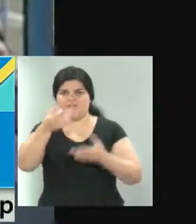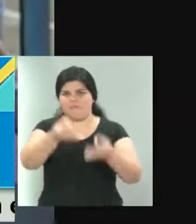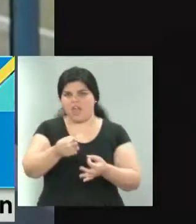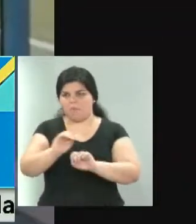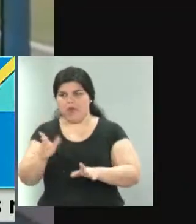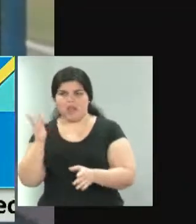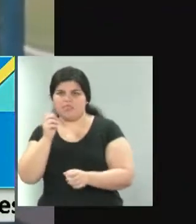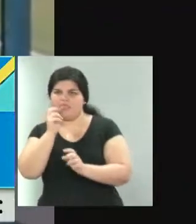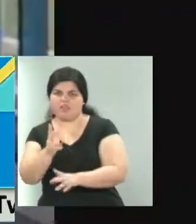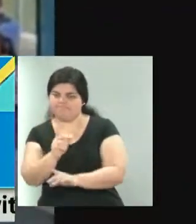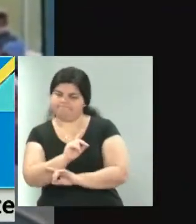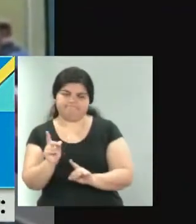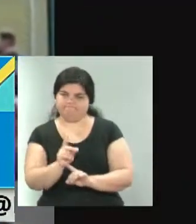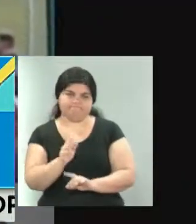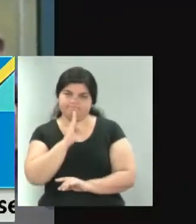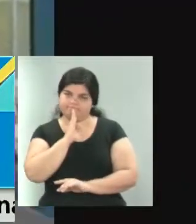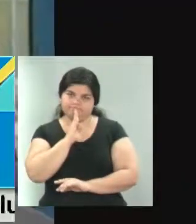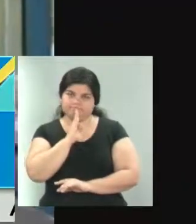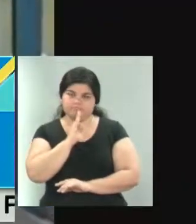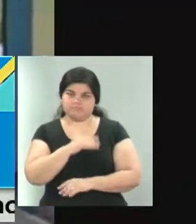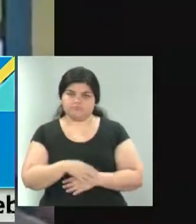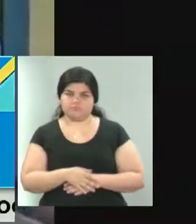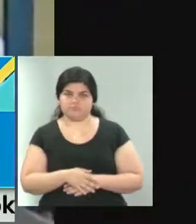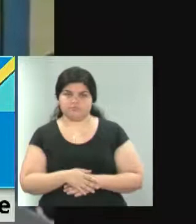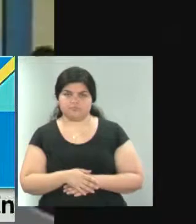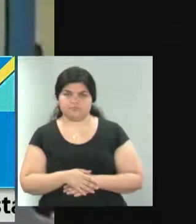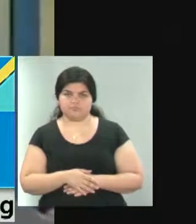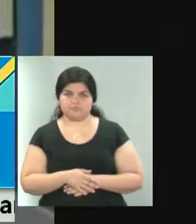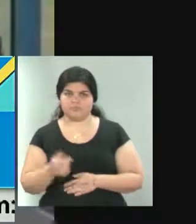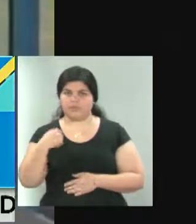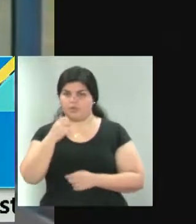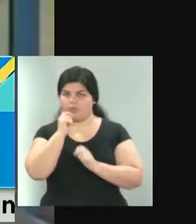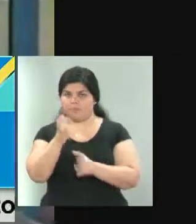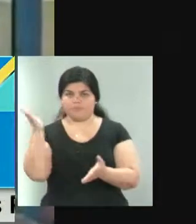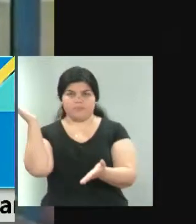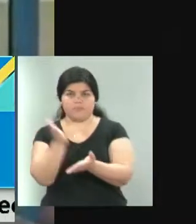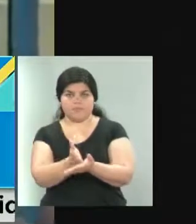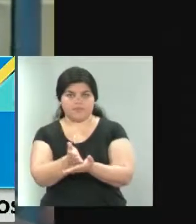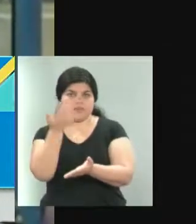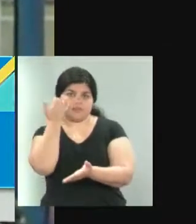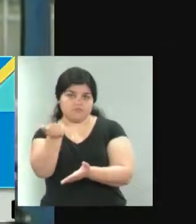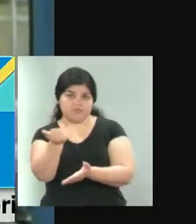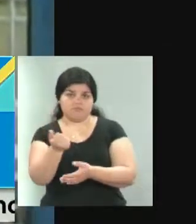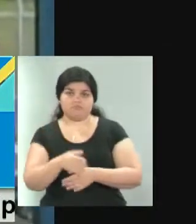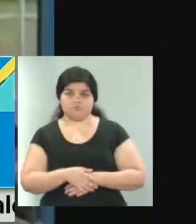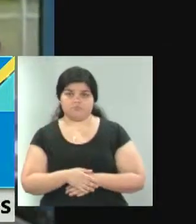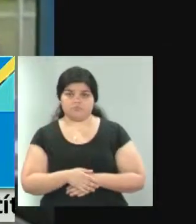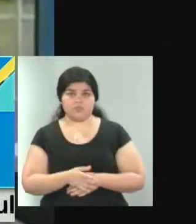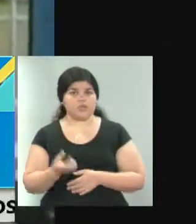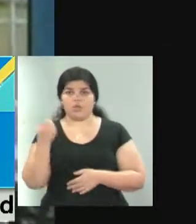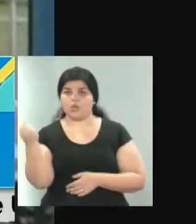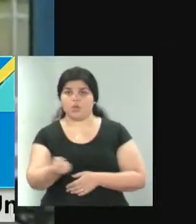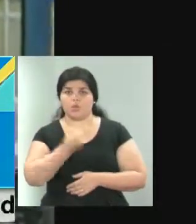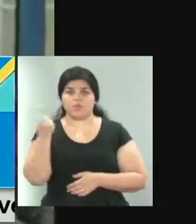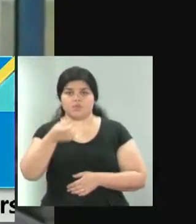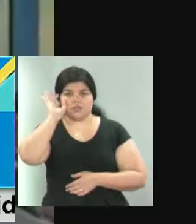mal. Ahora, yo lo que digo, la pena está, pero tenemos que trabajar